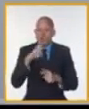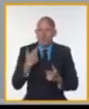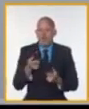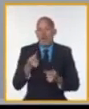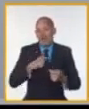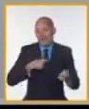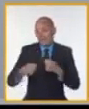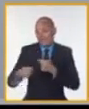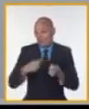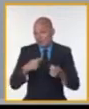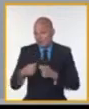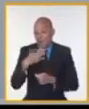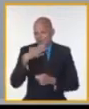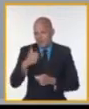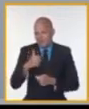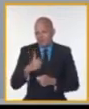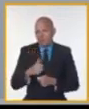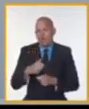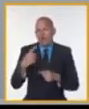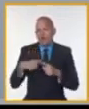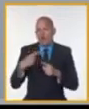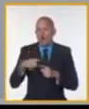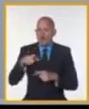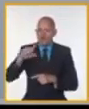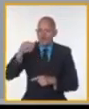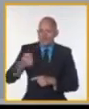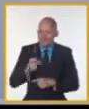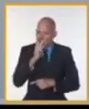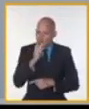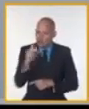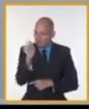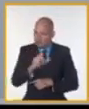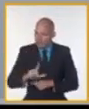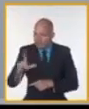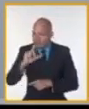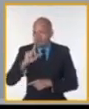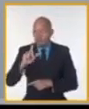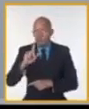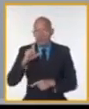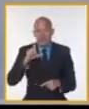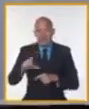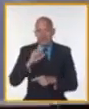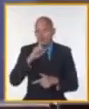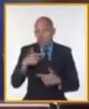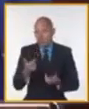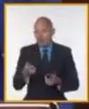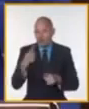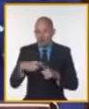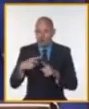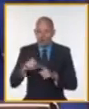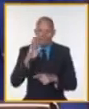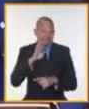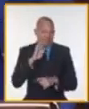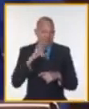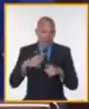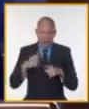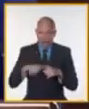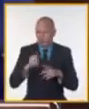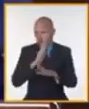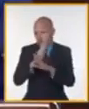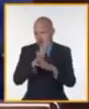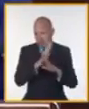economía, las políticas sociales y el enfrentamiento al delito, la corrupción y las ilegalidades.